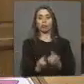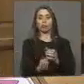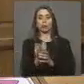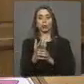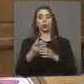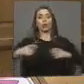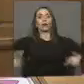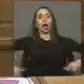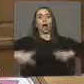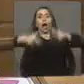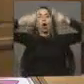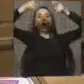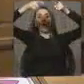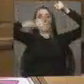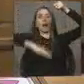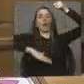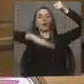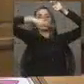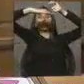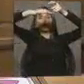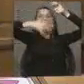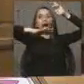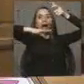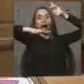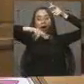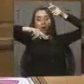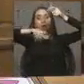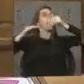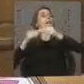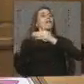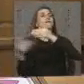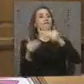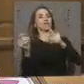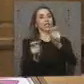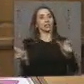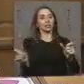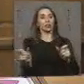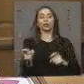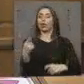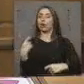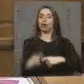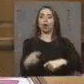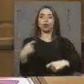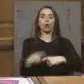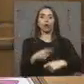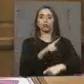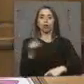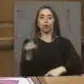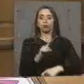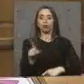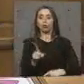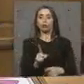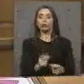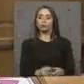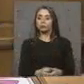copa de agua. Sin embargo, los vecinos dan cuenta que a ellos se les ha negado acceder a las nuevas